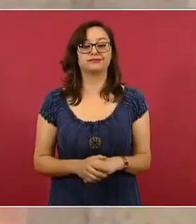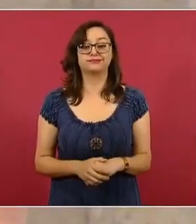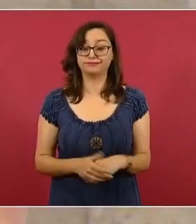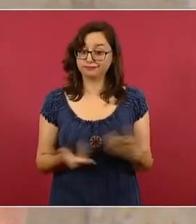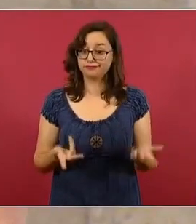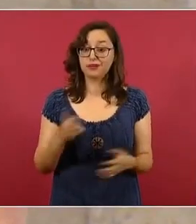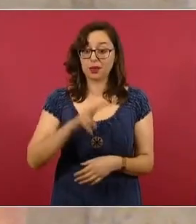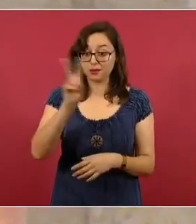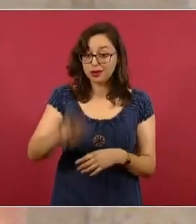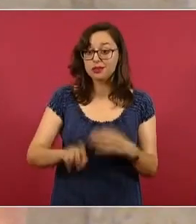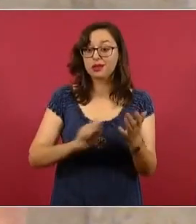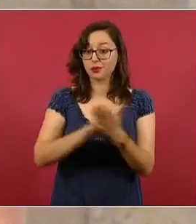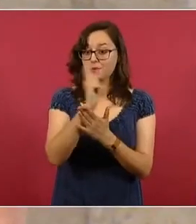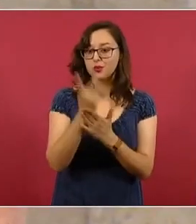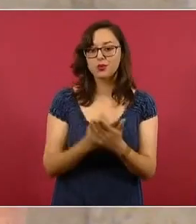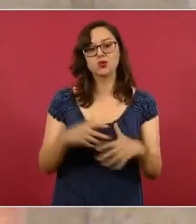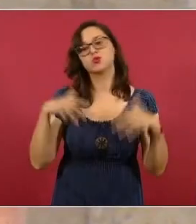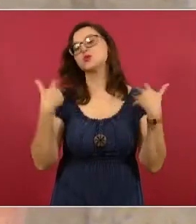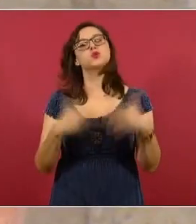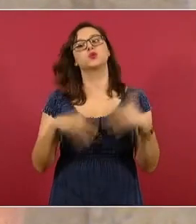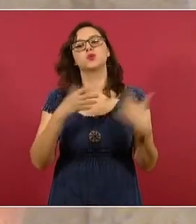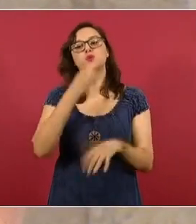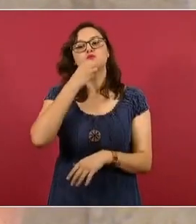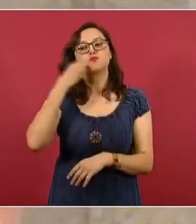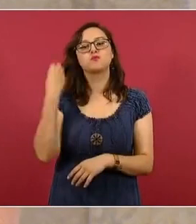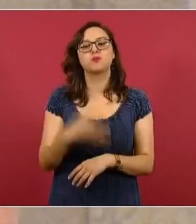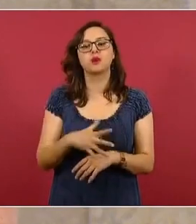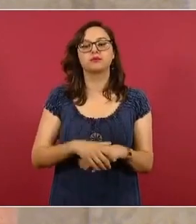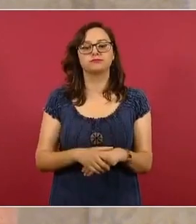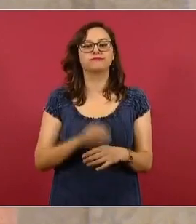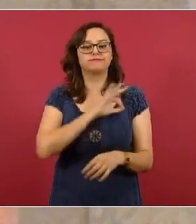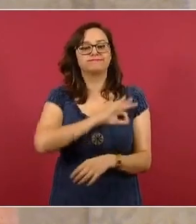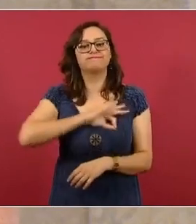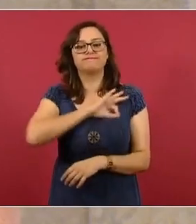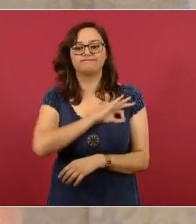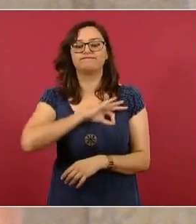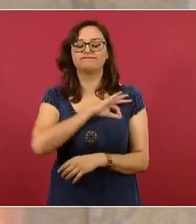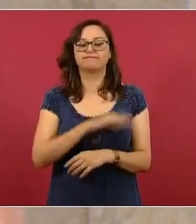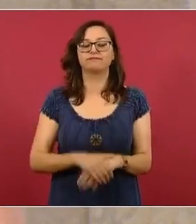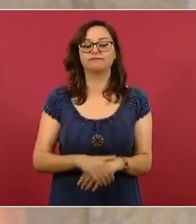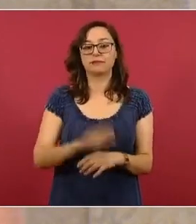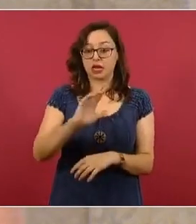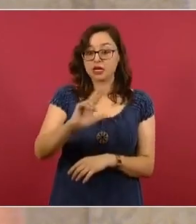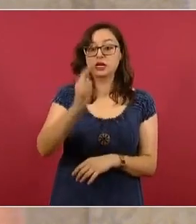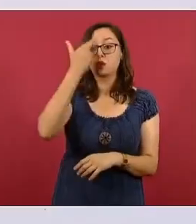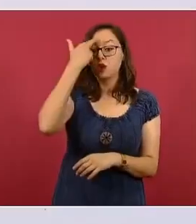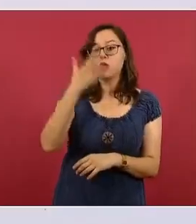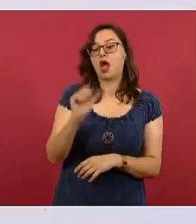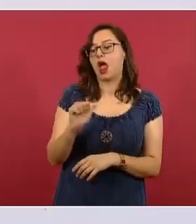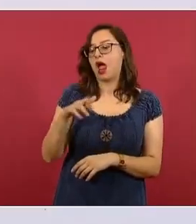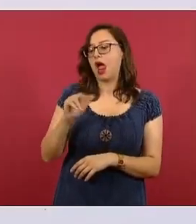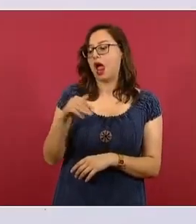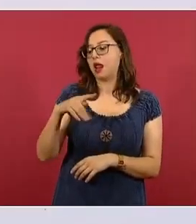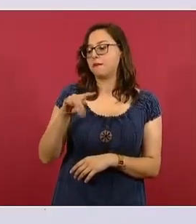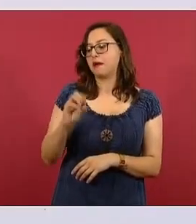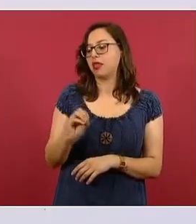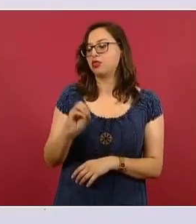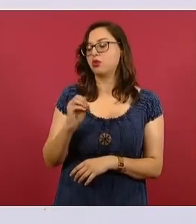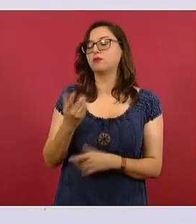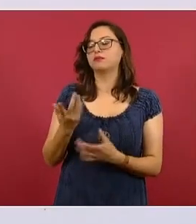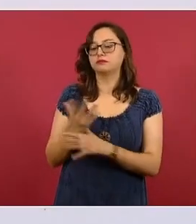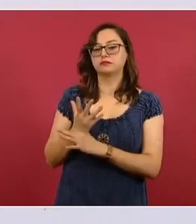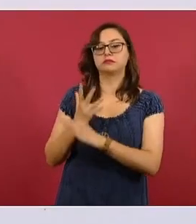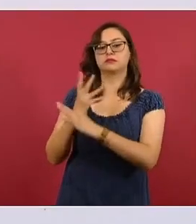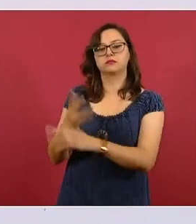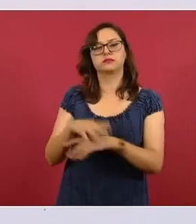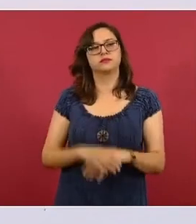por este programa y con un texto de Armando Bartra que dice: El Popol Vuh y la suave patria,